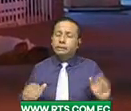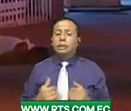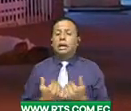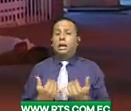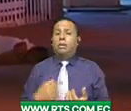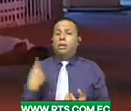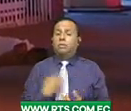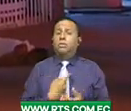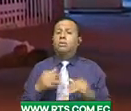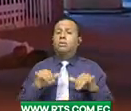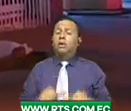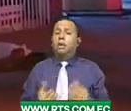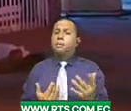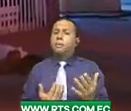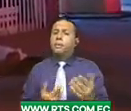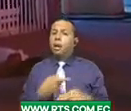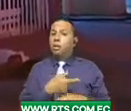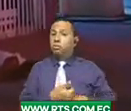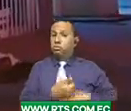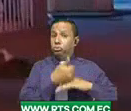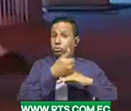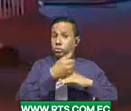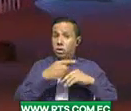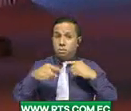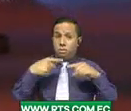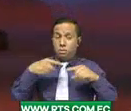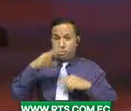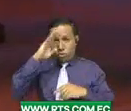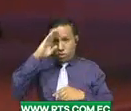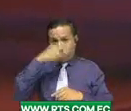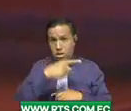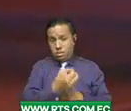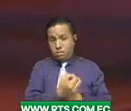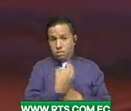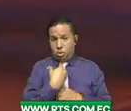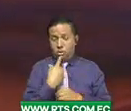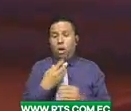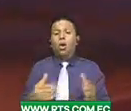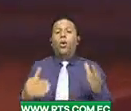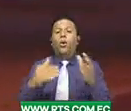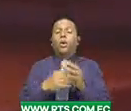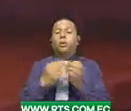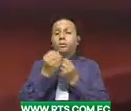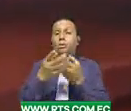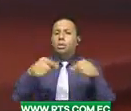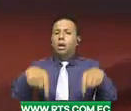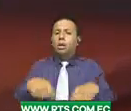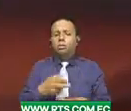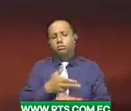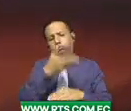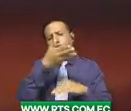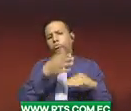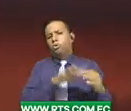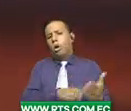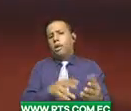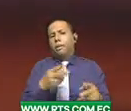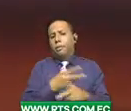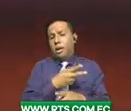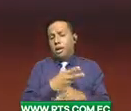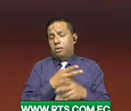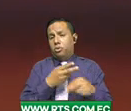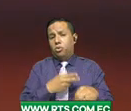es esperando el pronunciamiento de las autoridades. Repetimos, esto es una muerte violenta que se ha dado acá en el norte de la ciudad de